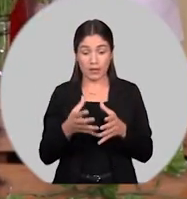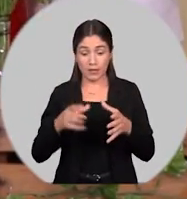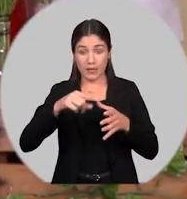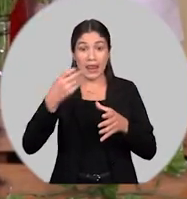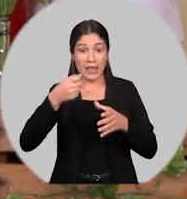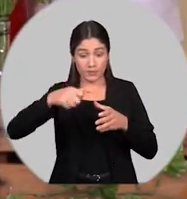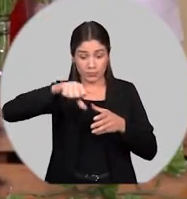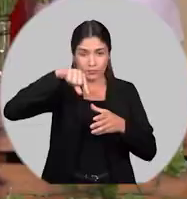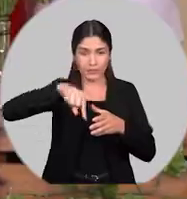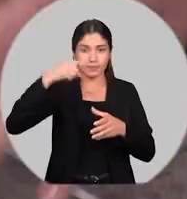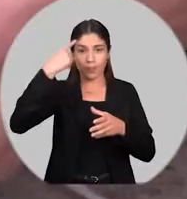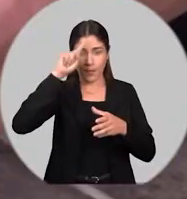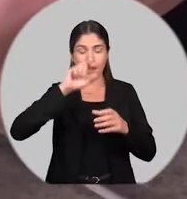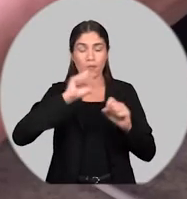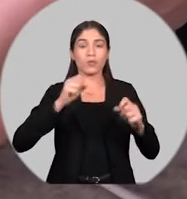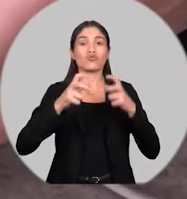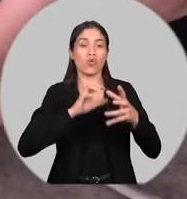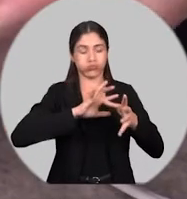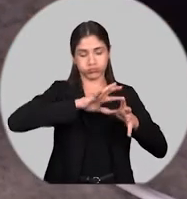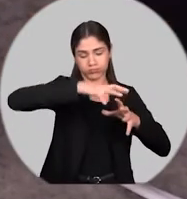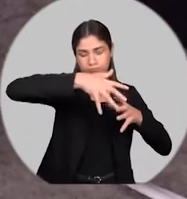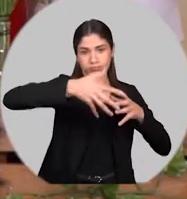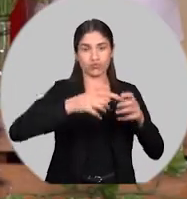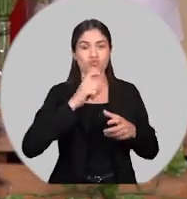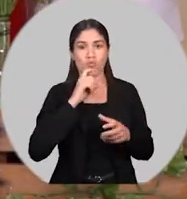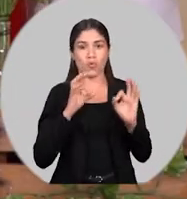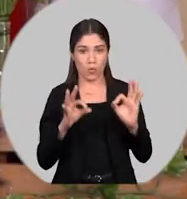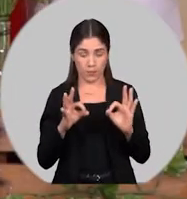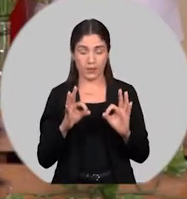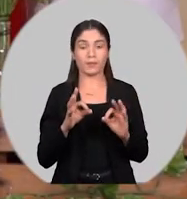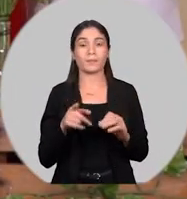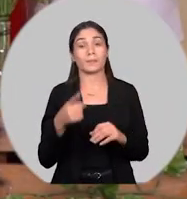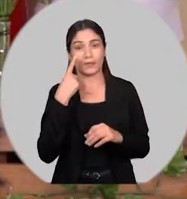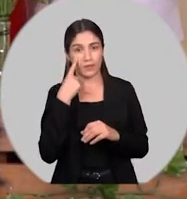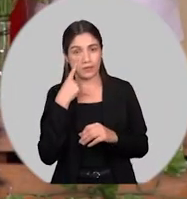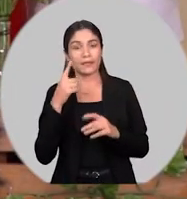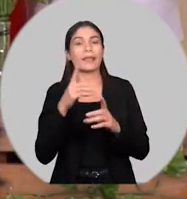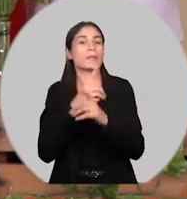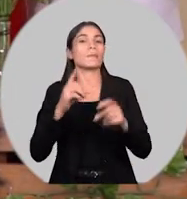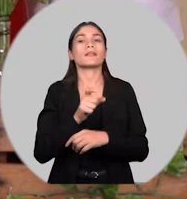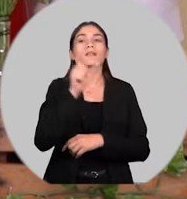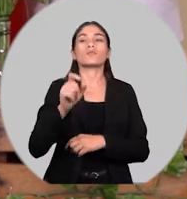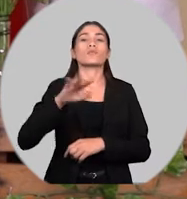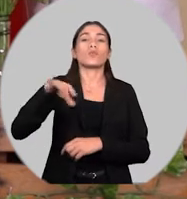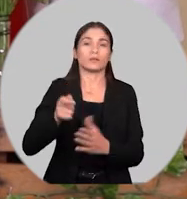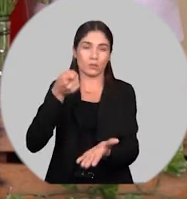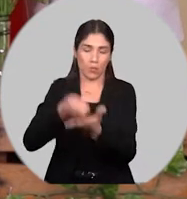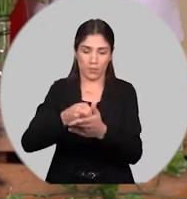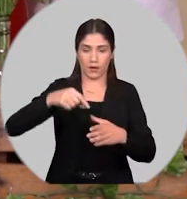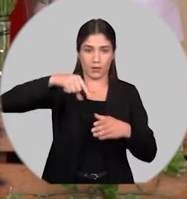no va a tomar totalmente el color del bizcochuelo. Le vamos a agregar, esto depende de cada colorante que ustedes